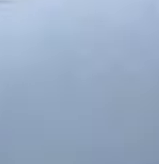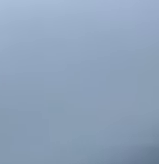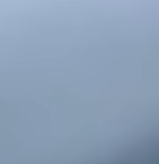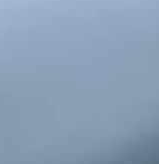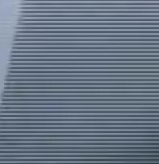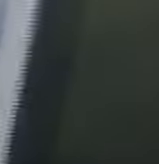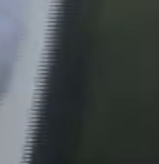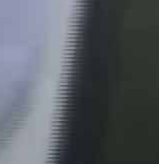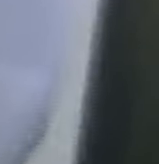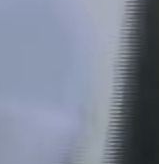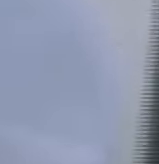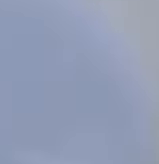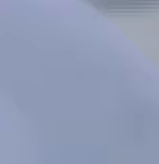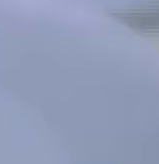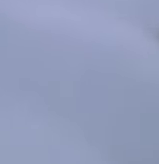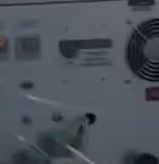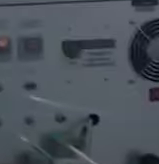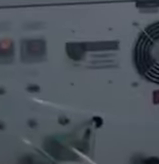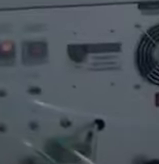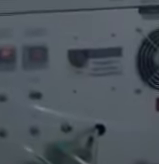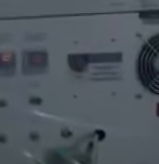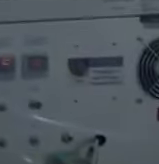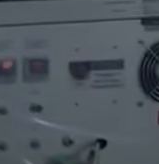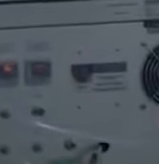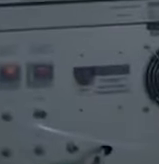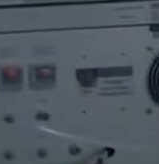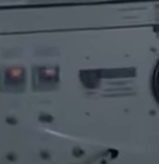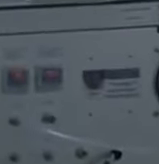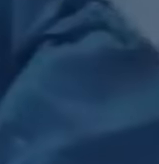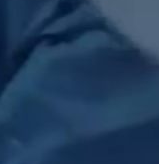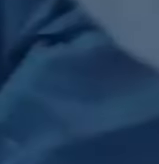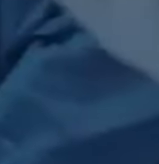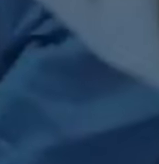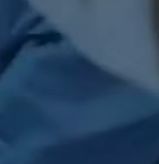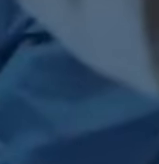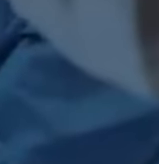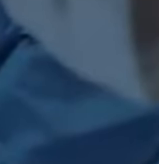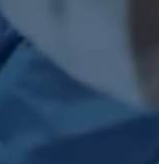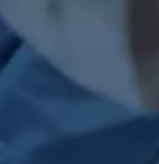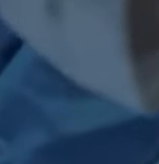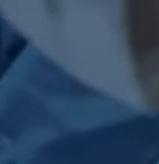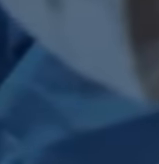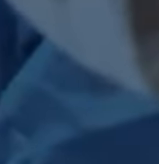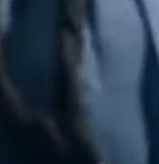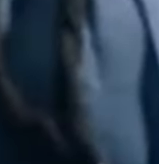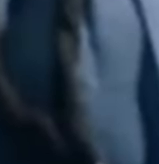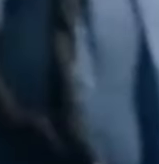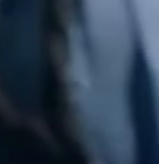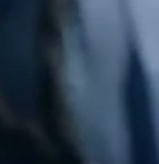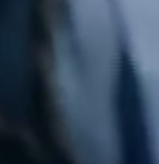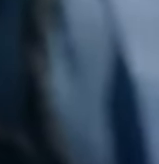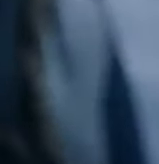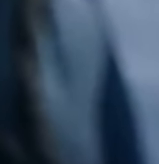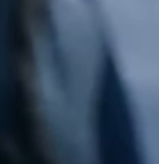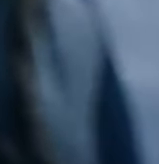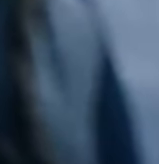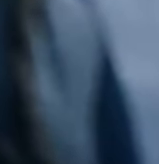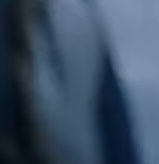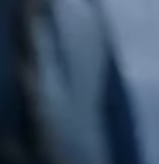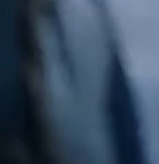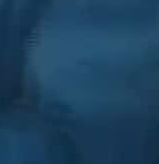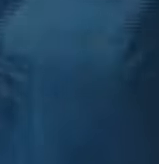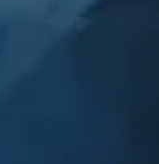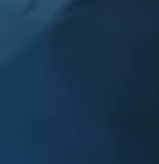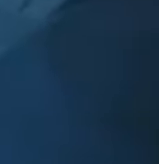Nueve meses después de recibir el permiso de las autoridades estadounidenses, el multimillonario Elon Musk anunció que su empresa